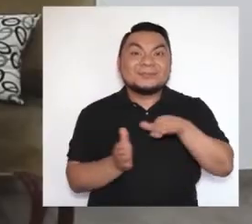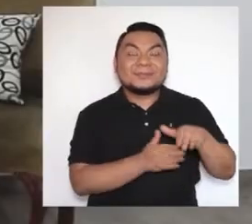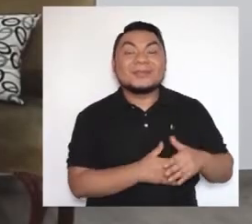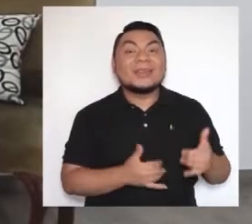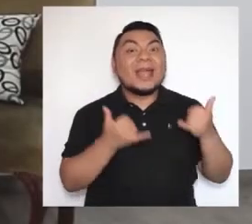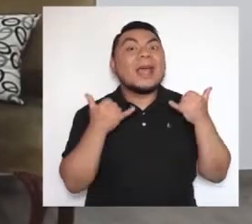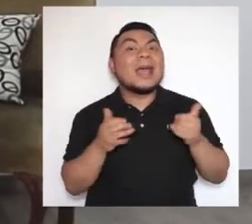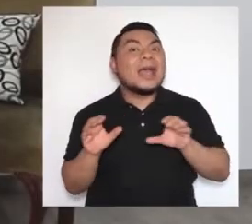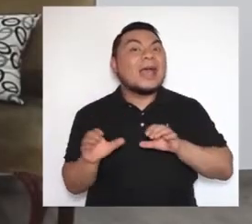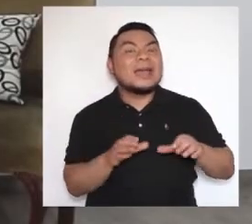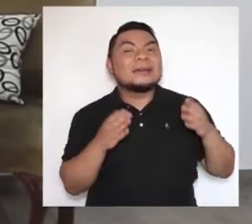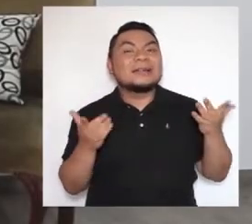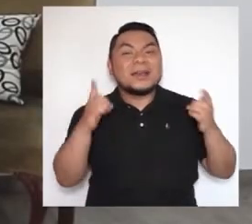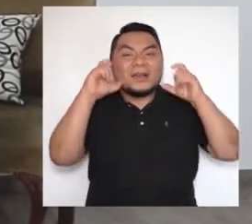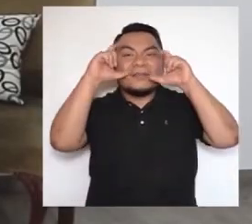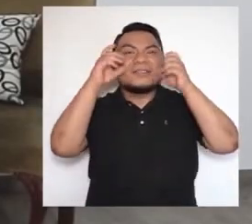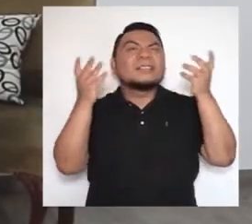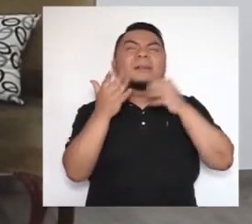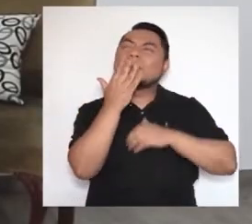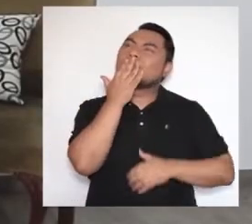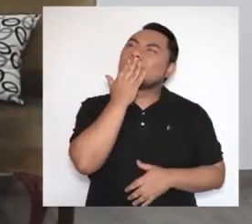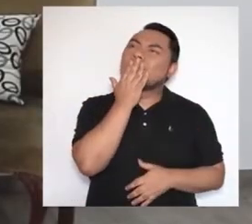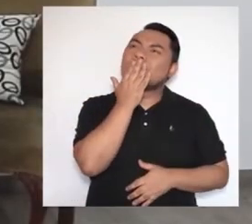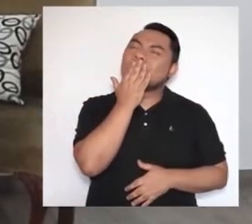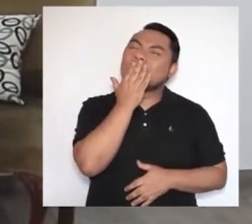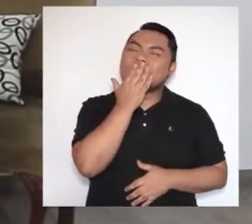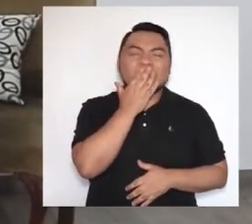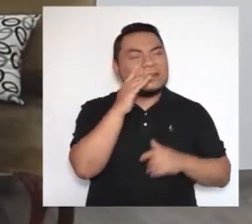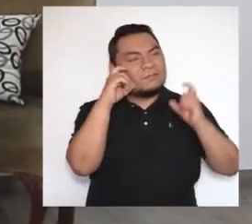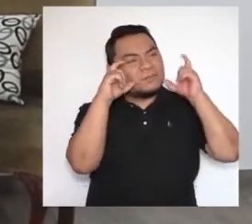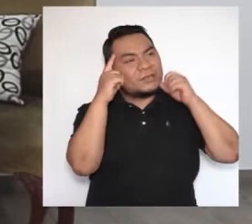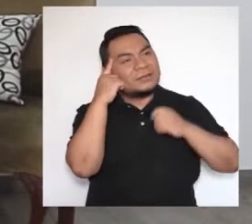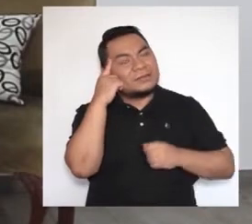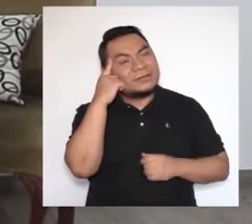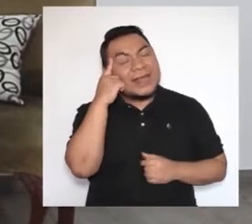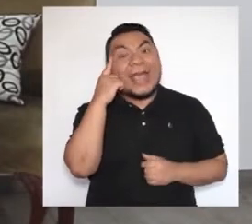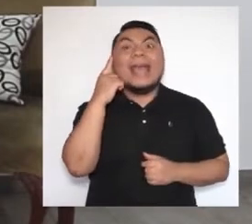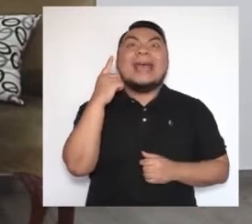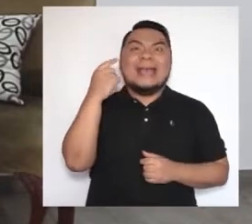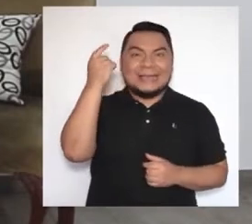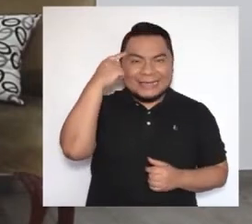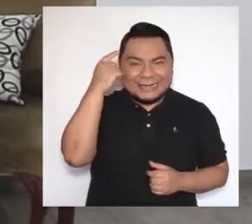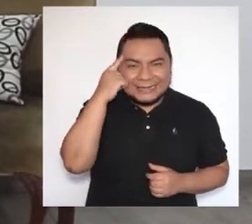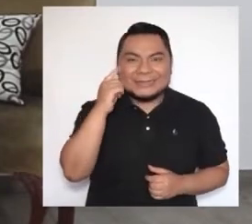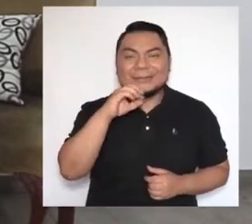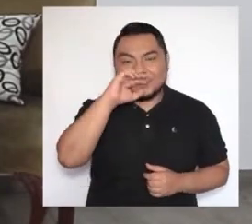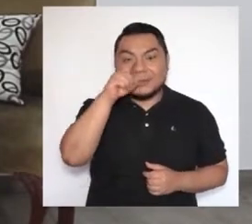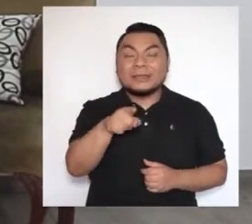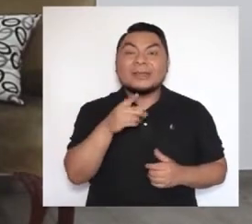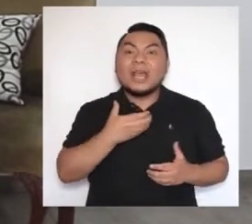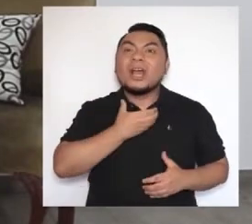Ahora vamos a hacer una foto de... ¡Oh, ya se me ocurrió!